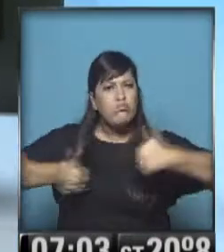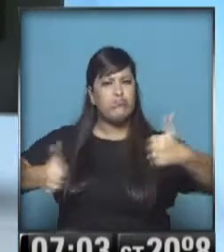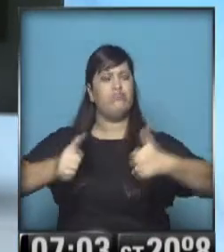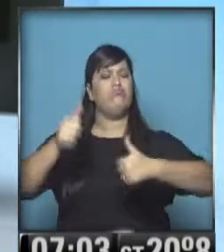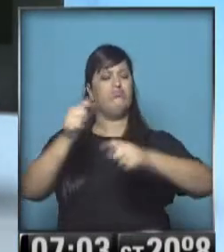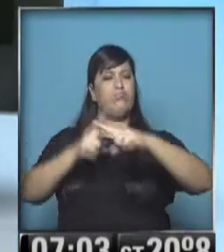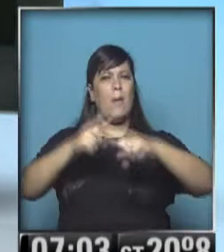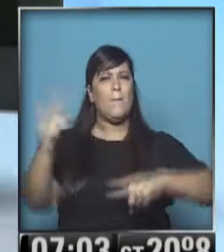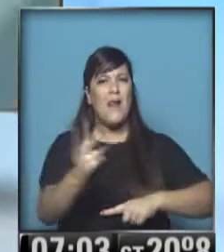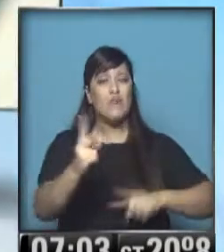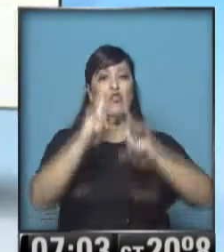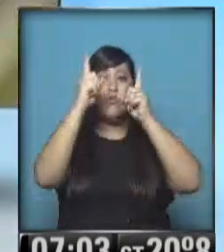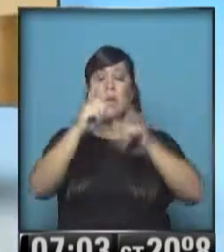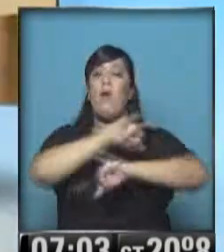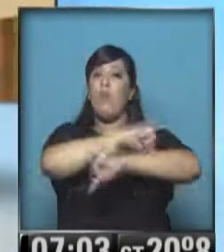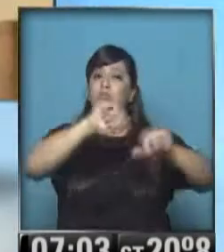rendirle homenaje.